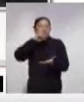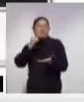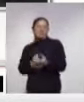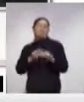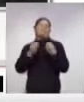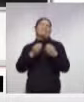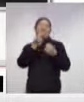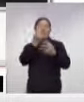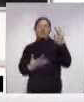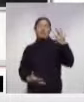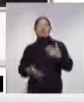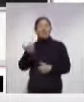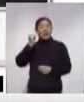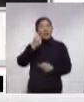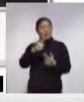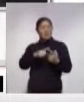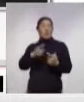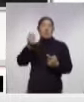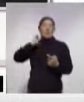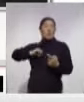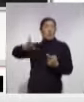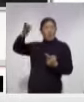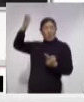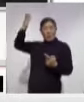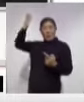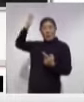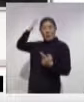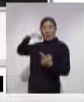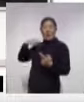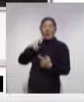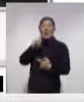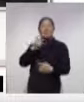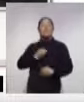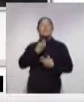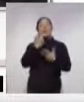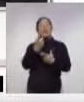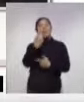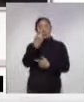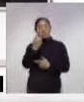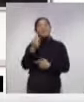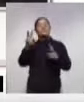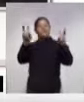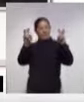más remota antigüedad, uno de los primeros poemas que se recogen es